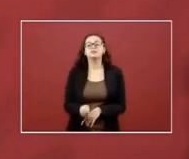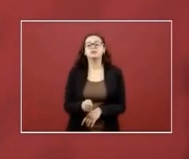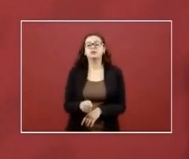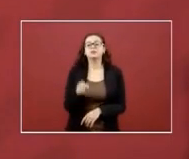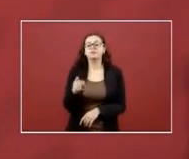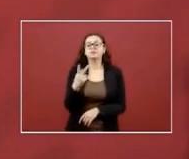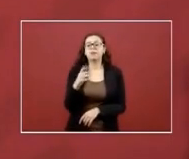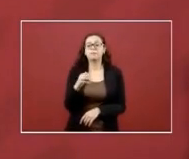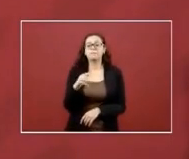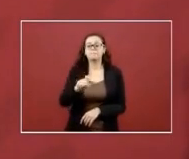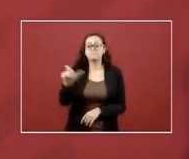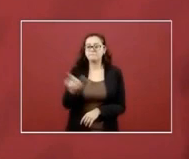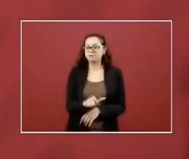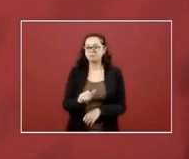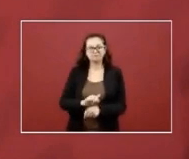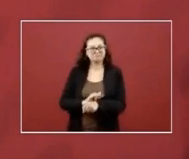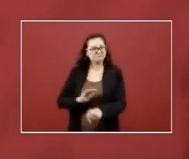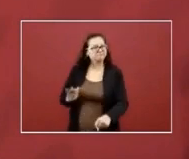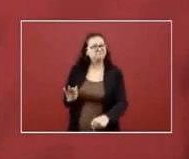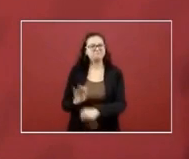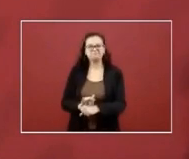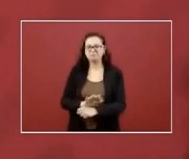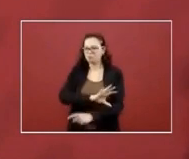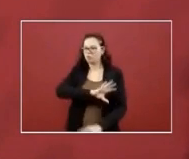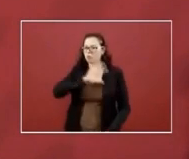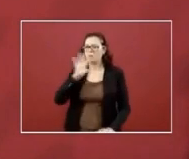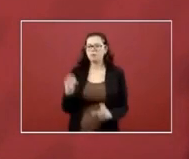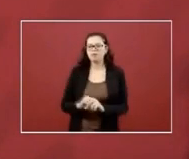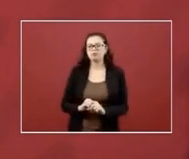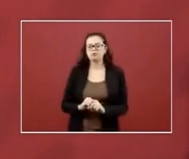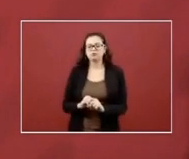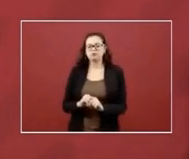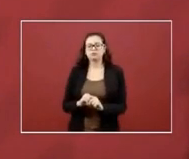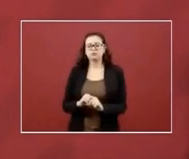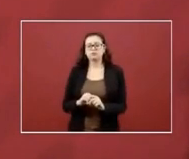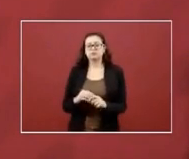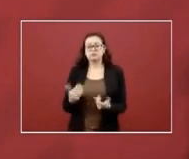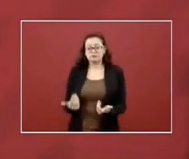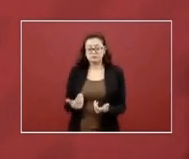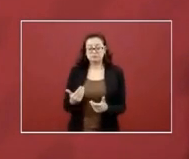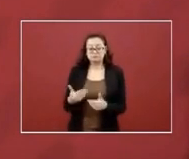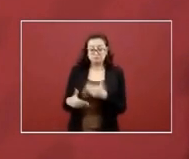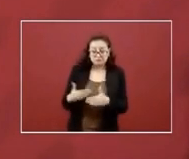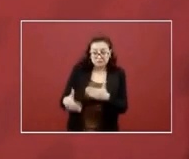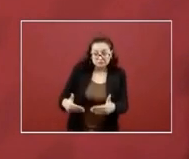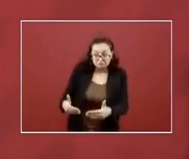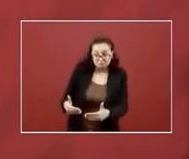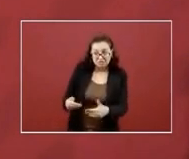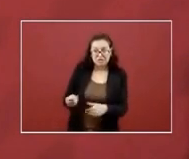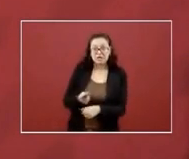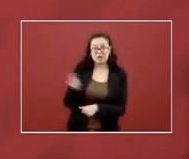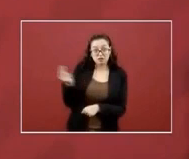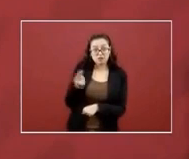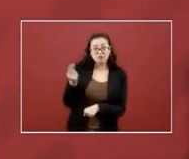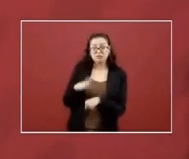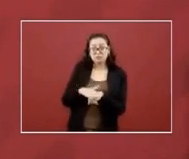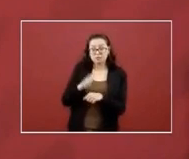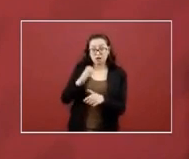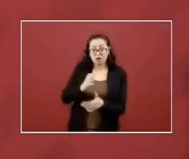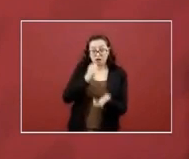será totalmente respaldado por este gobierno, y si se requiriera más